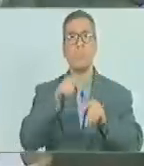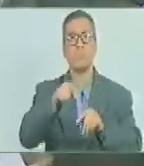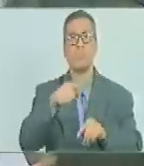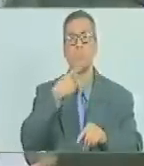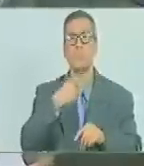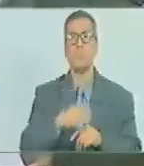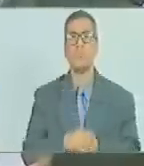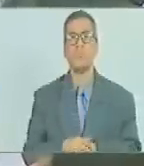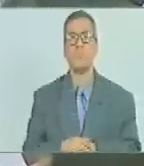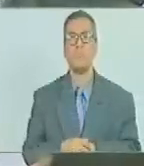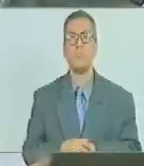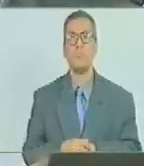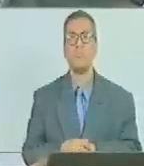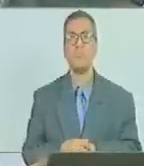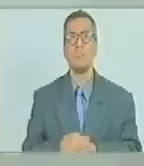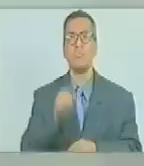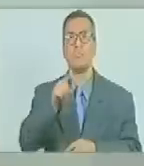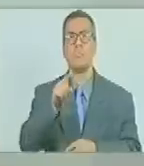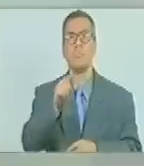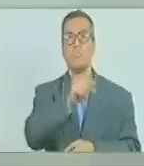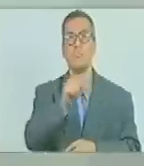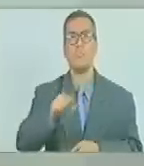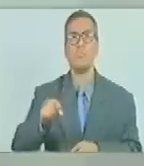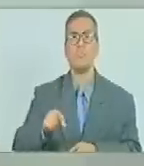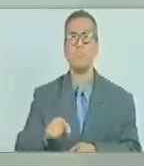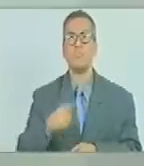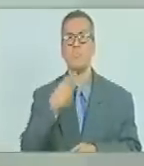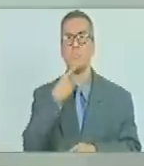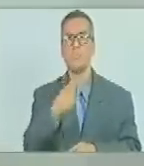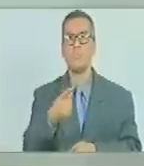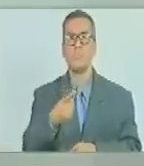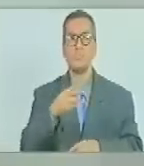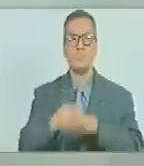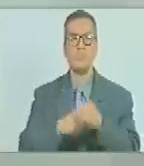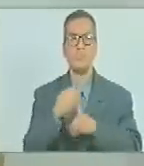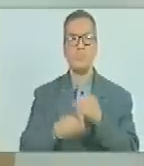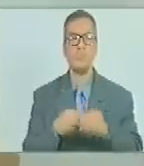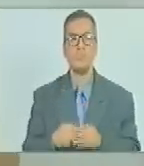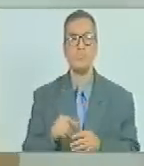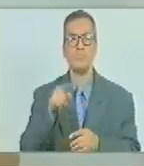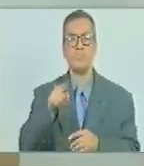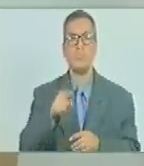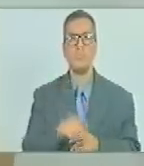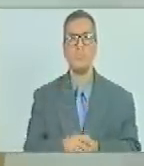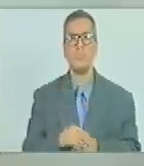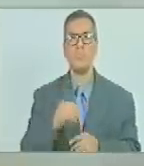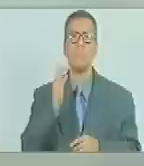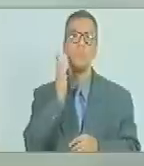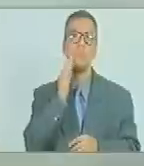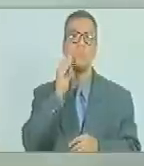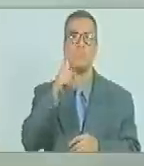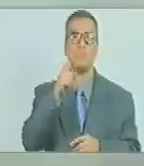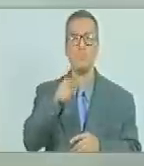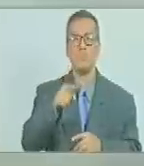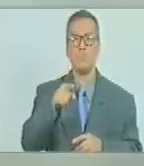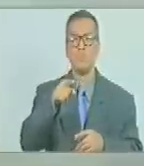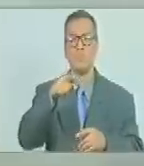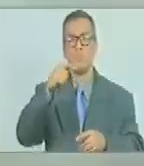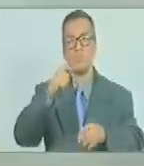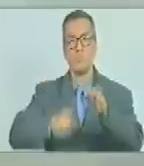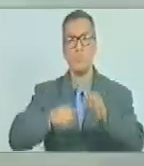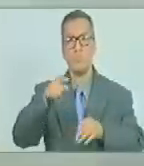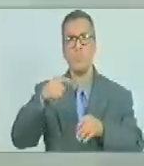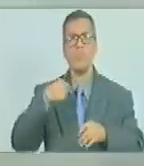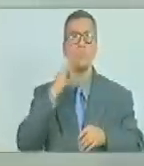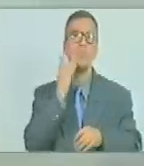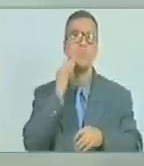eso? Que cuando una persona confiesa un delito, en este caso un delito penal, en